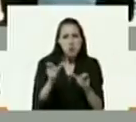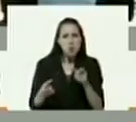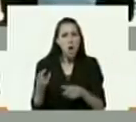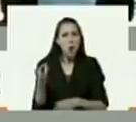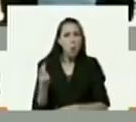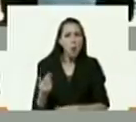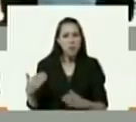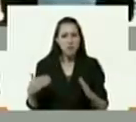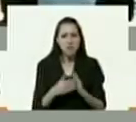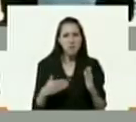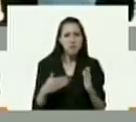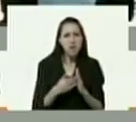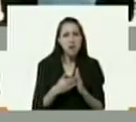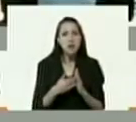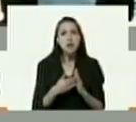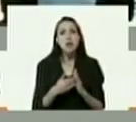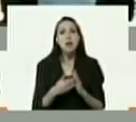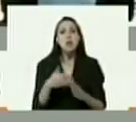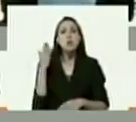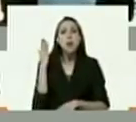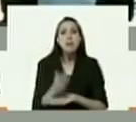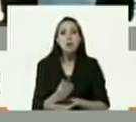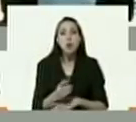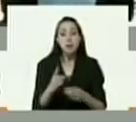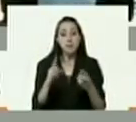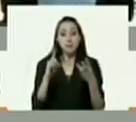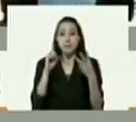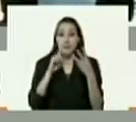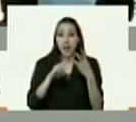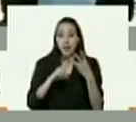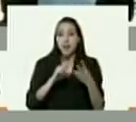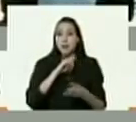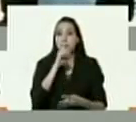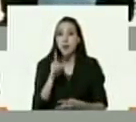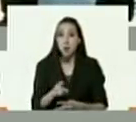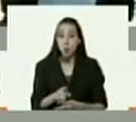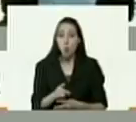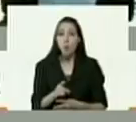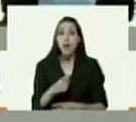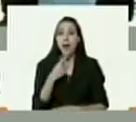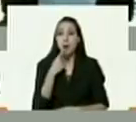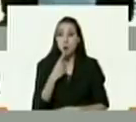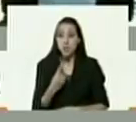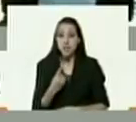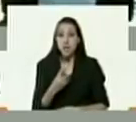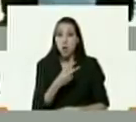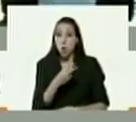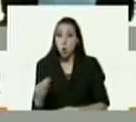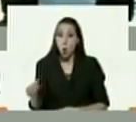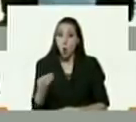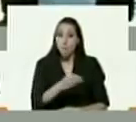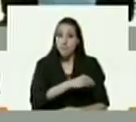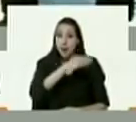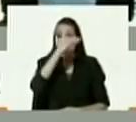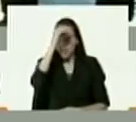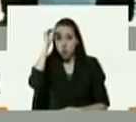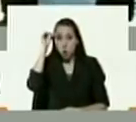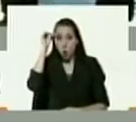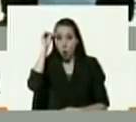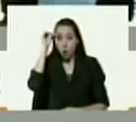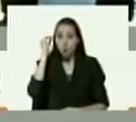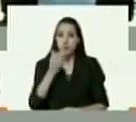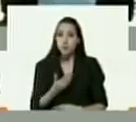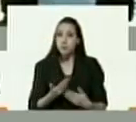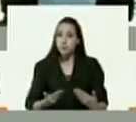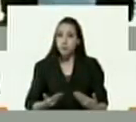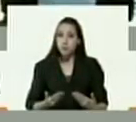afectadas por las acciones? Y la tercera pregunta, disculpe, usted dice no más Trump.